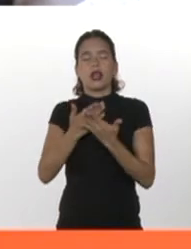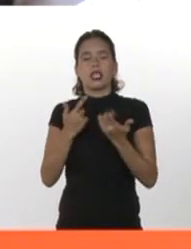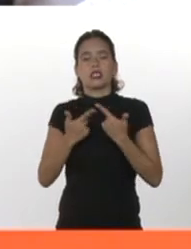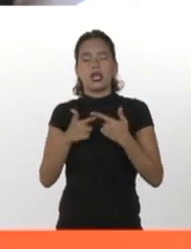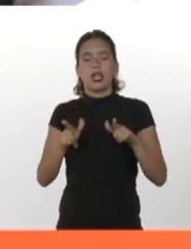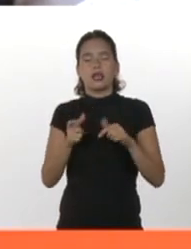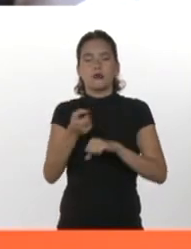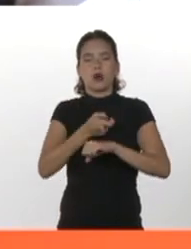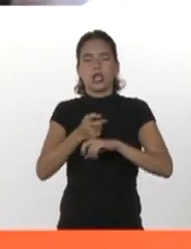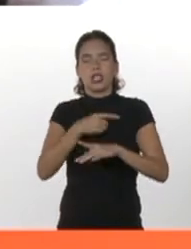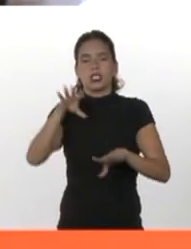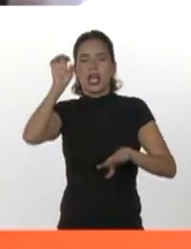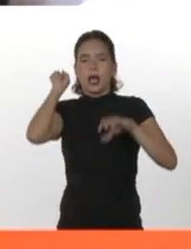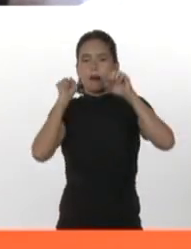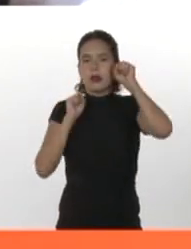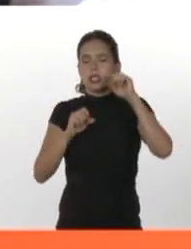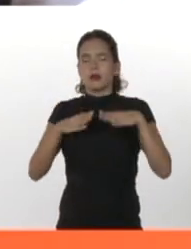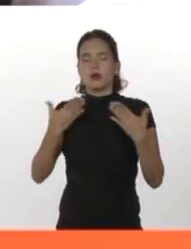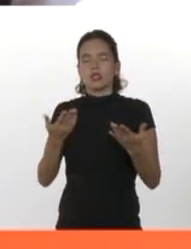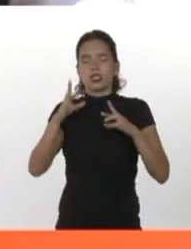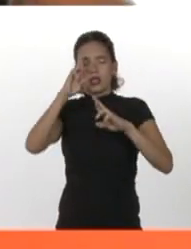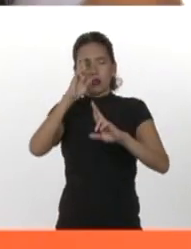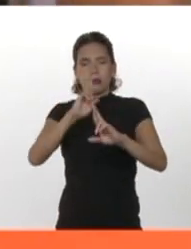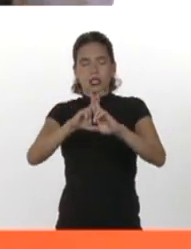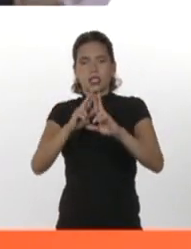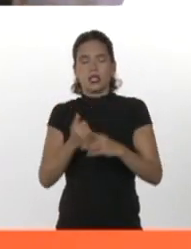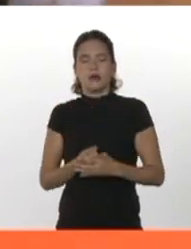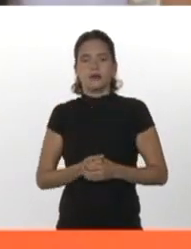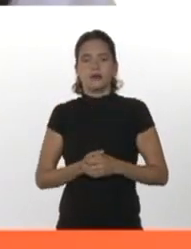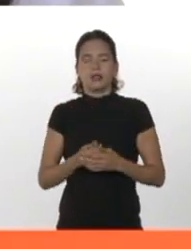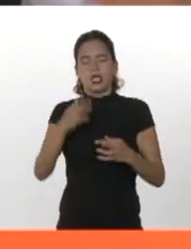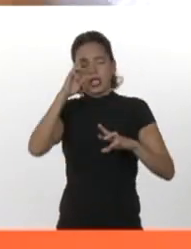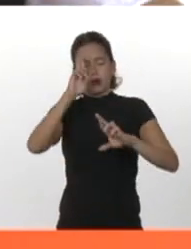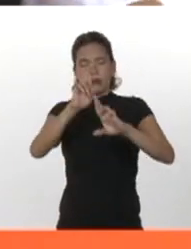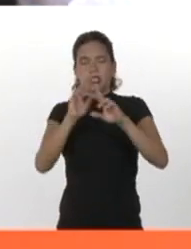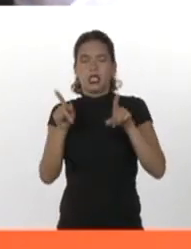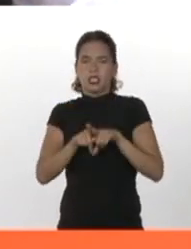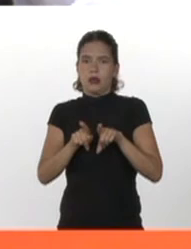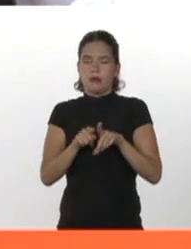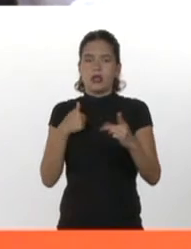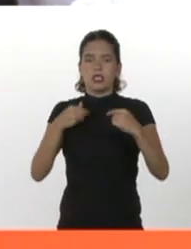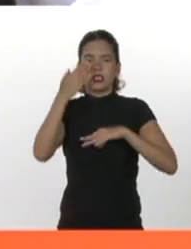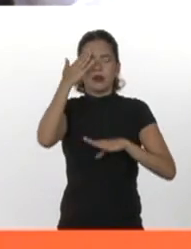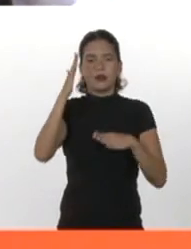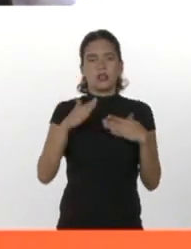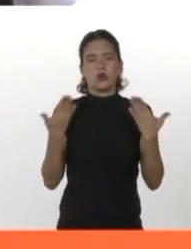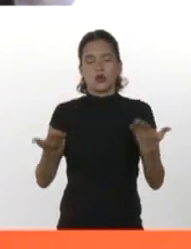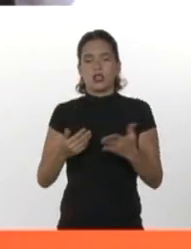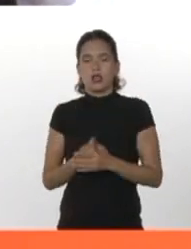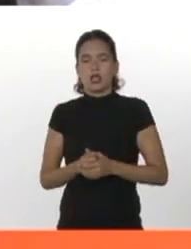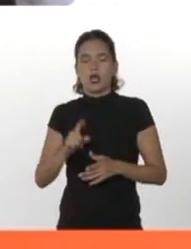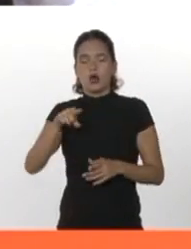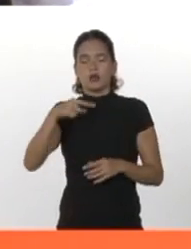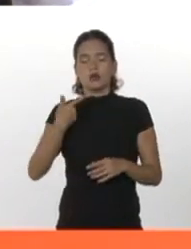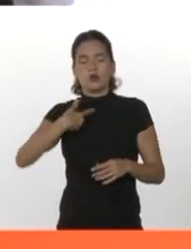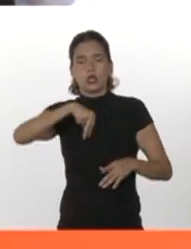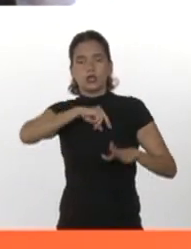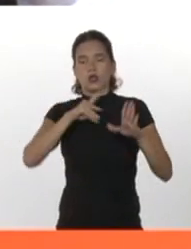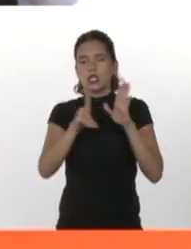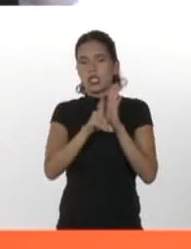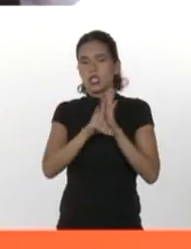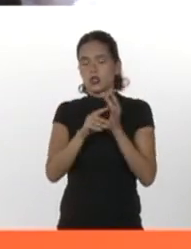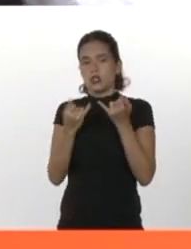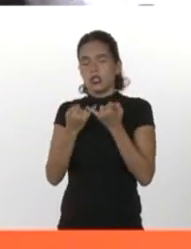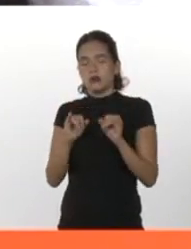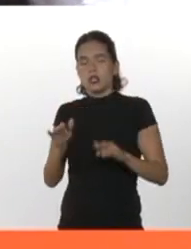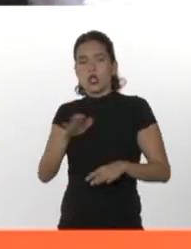ella aprendemos a ser respetados y a respetar también, tomando en cuenta, ¿verdad?, que nuestros derechos terminan